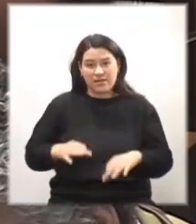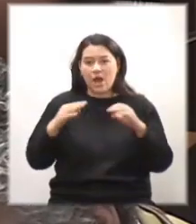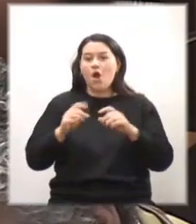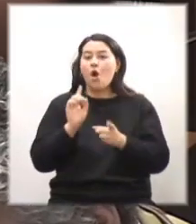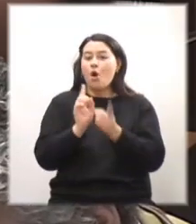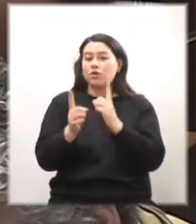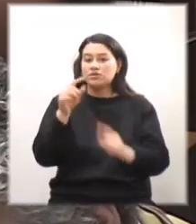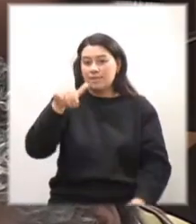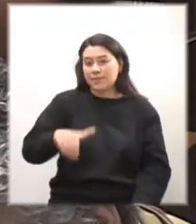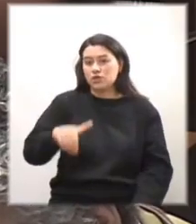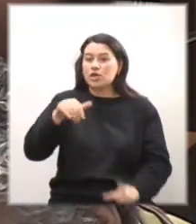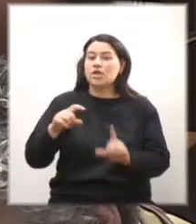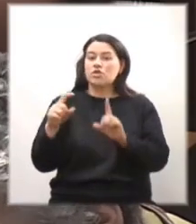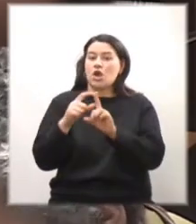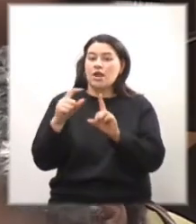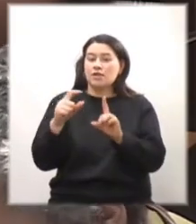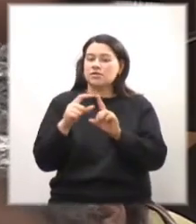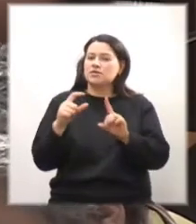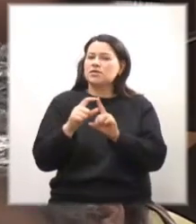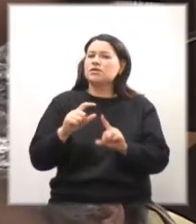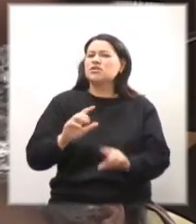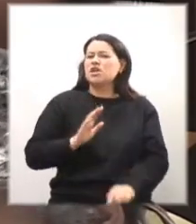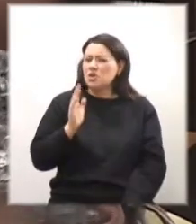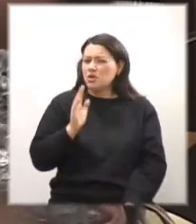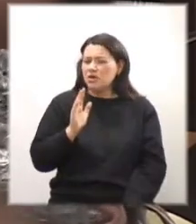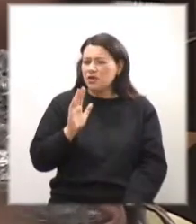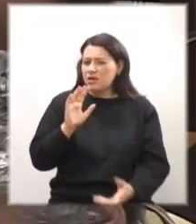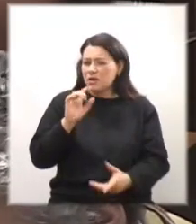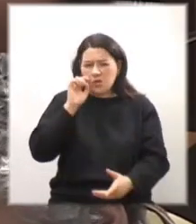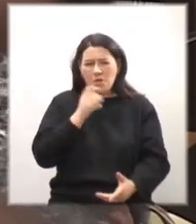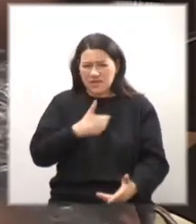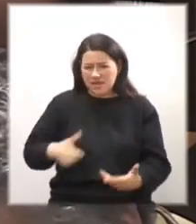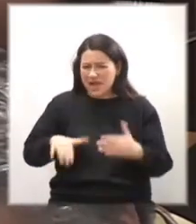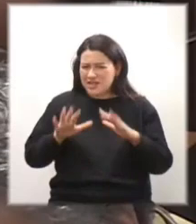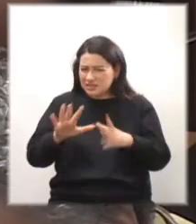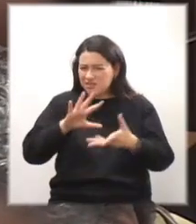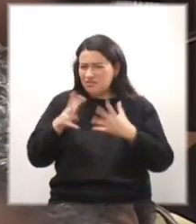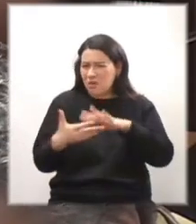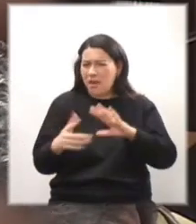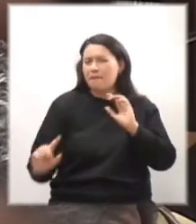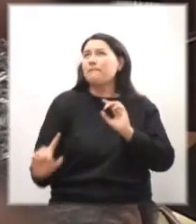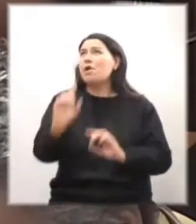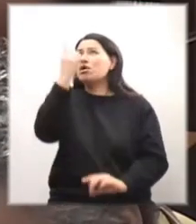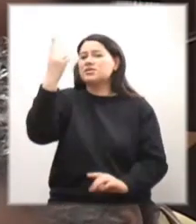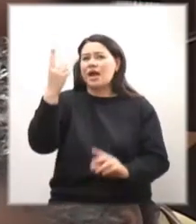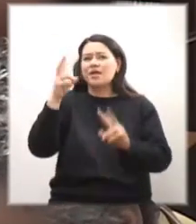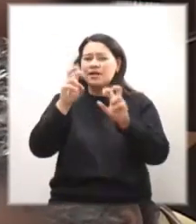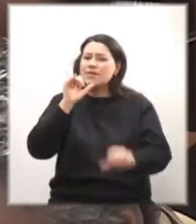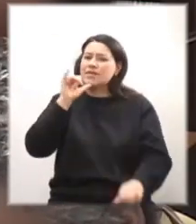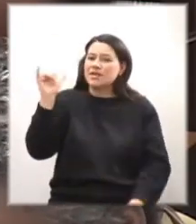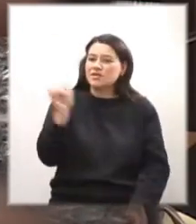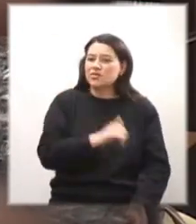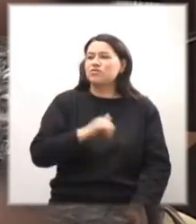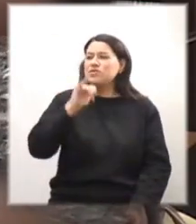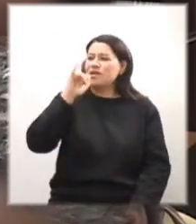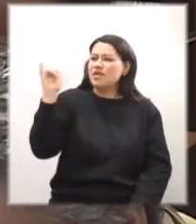por 11 millones de dólares. Señor presidente, ¿esta es la forma de priorizar la tan